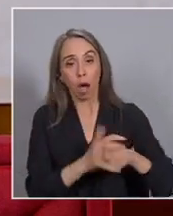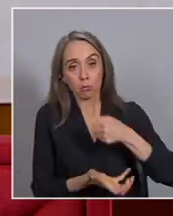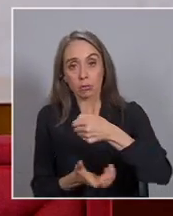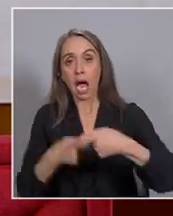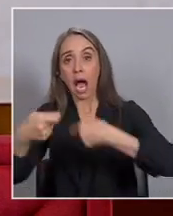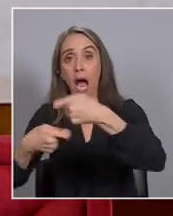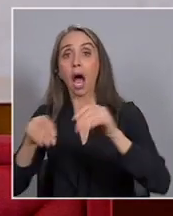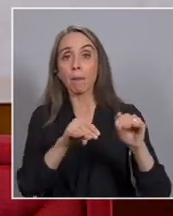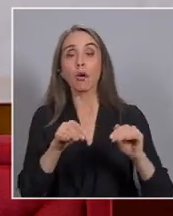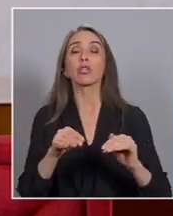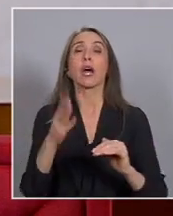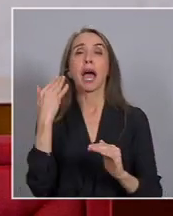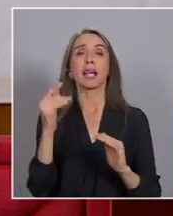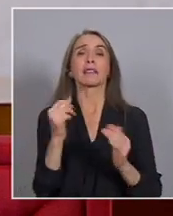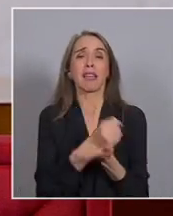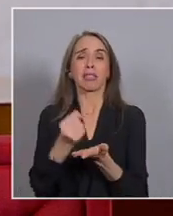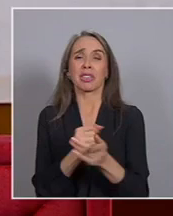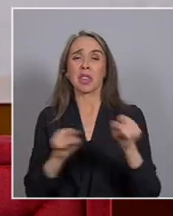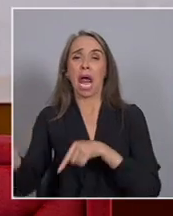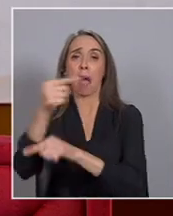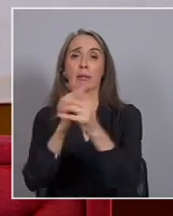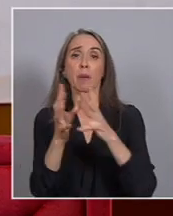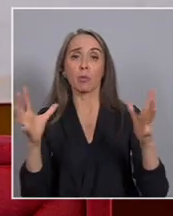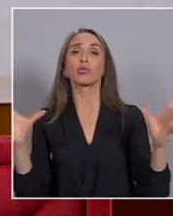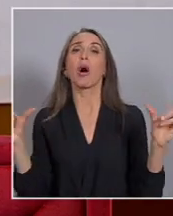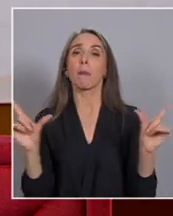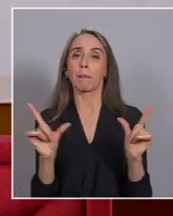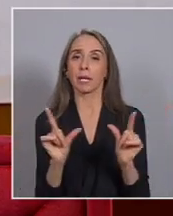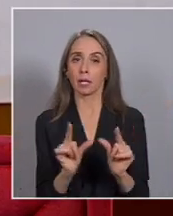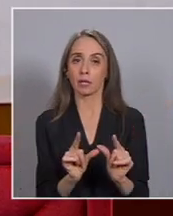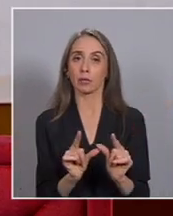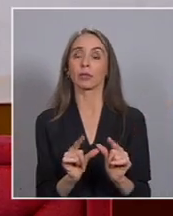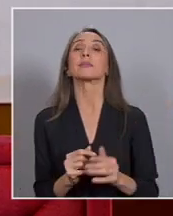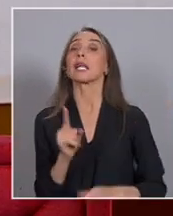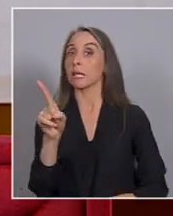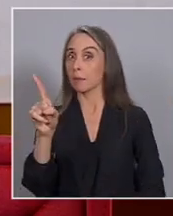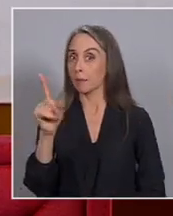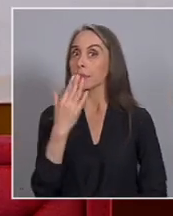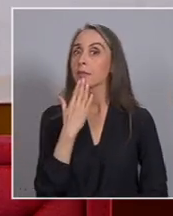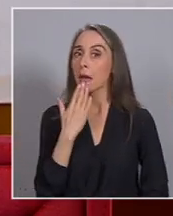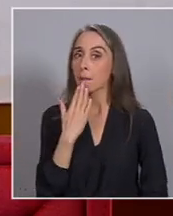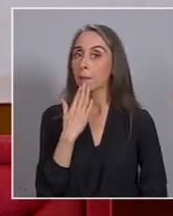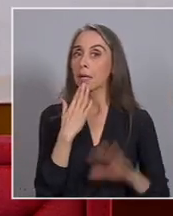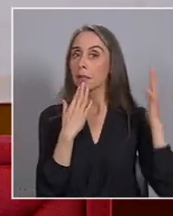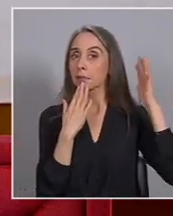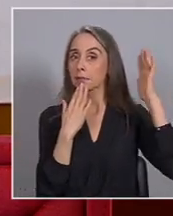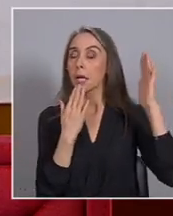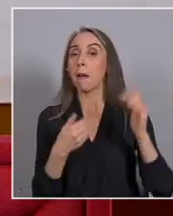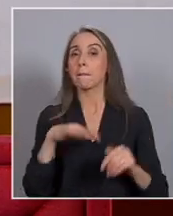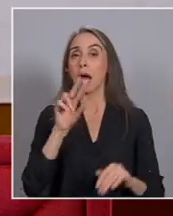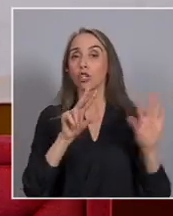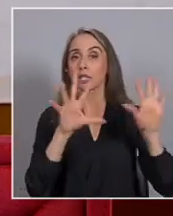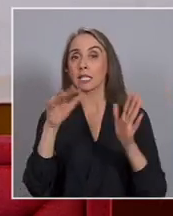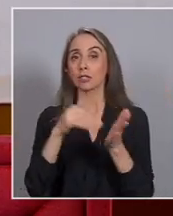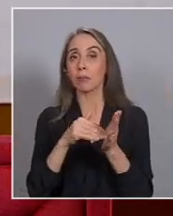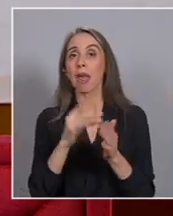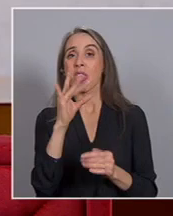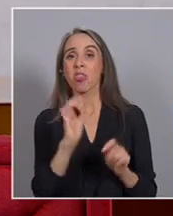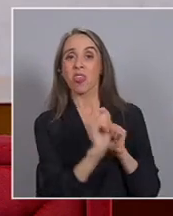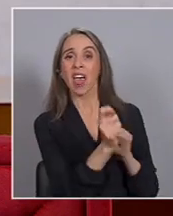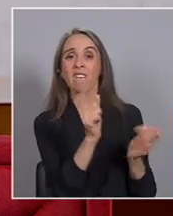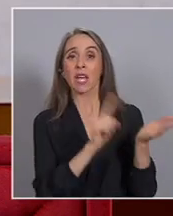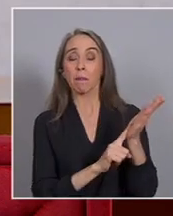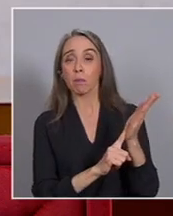de ir bajando cada vez más la burocracia para aquello. También repactamos más de 85 mil deudas